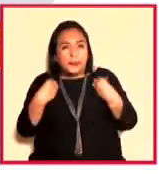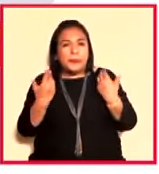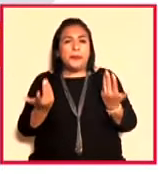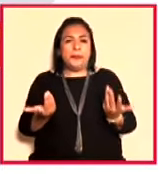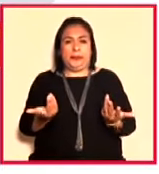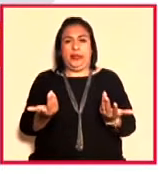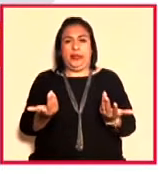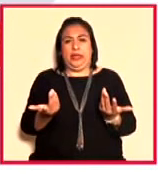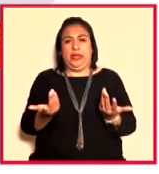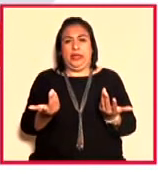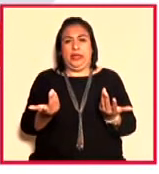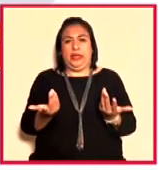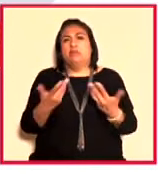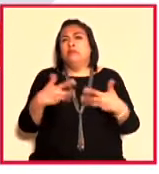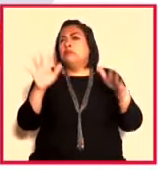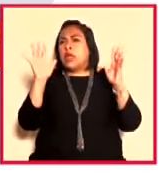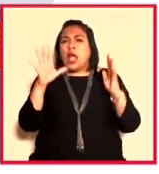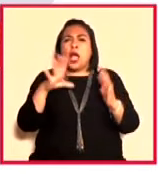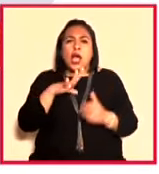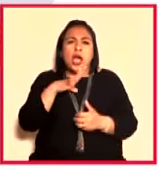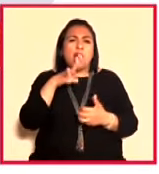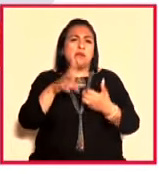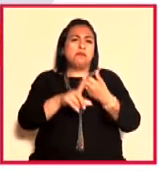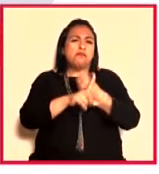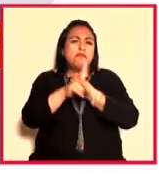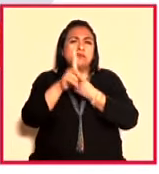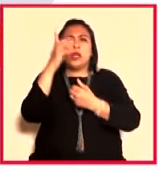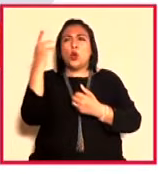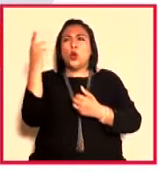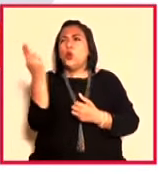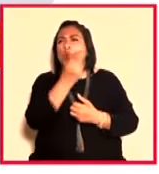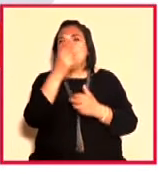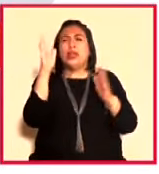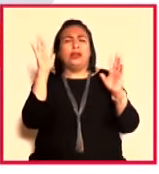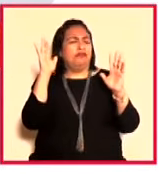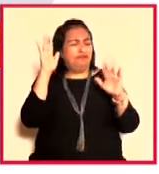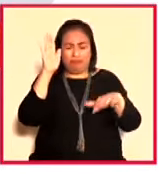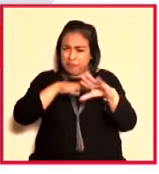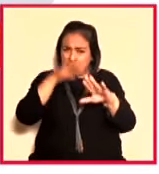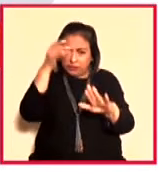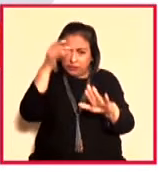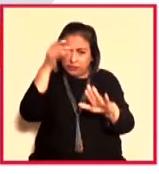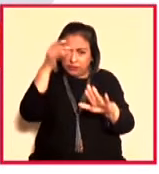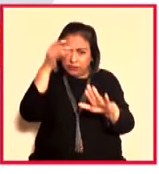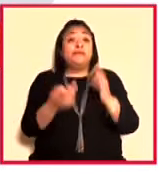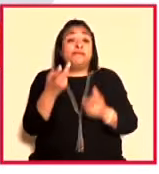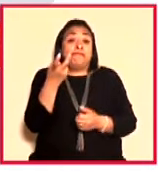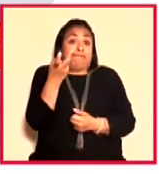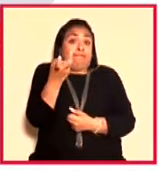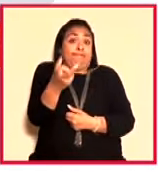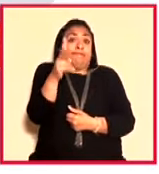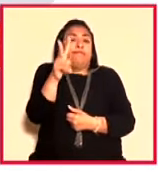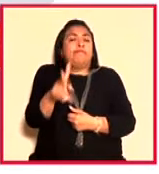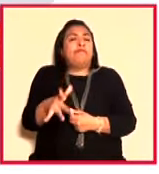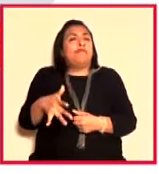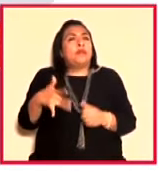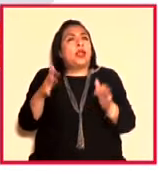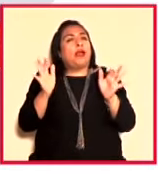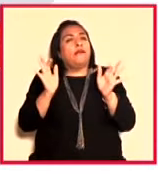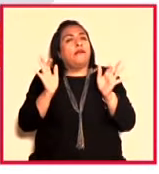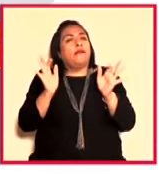allá de nuestras urgencias, de nuestras emergencias, que nos resulta un alivio, pero también una